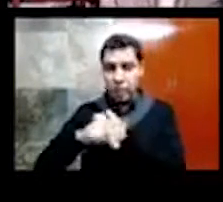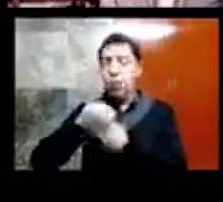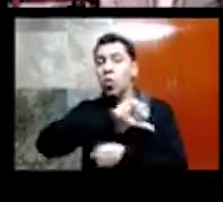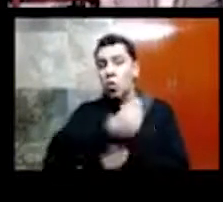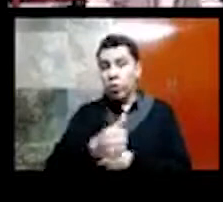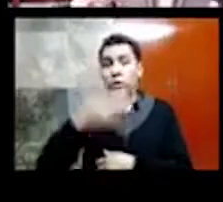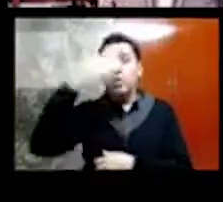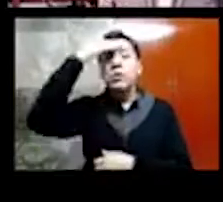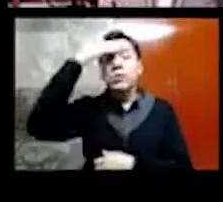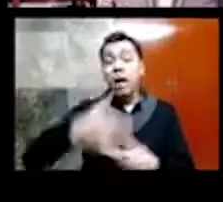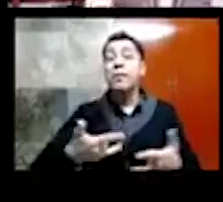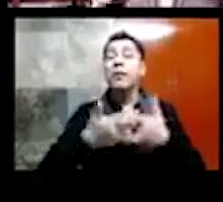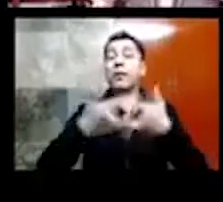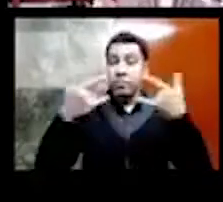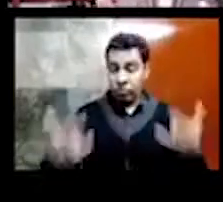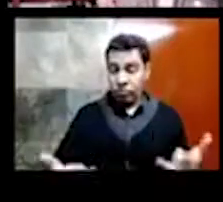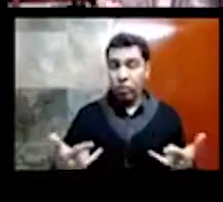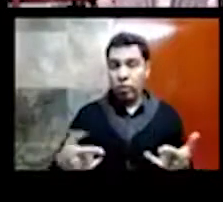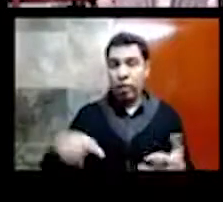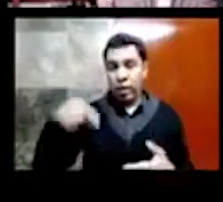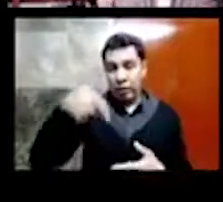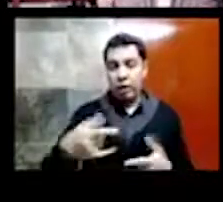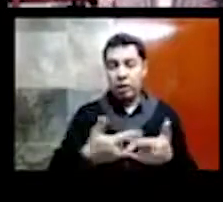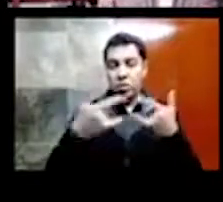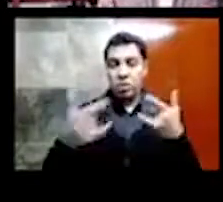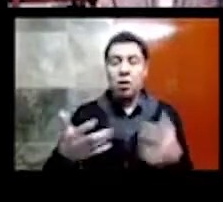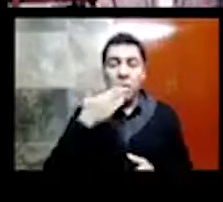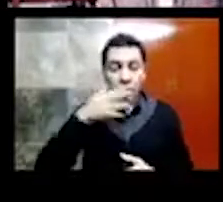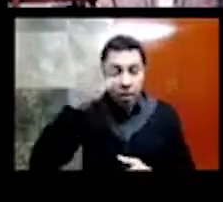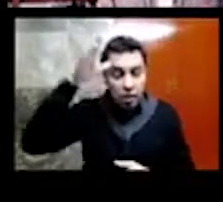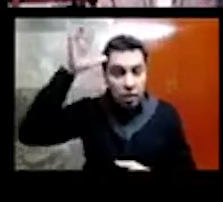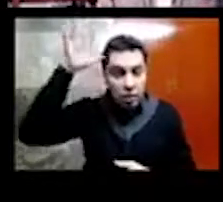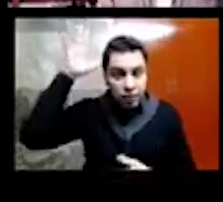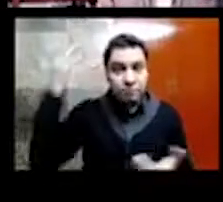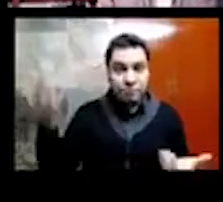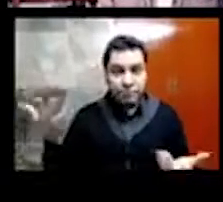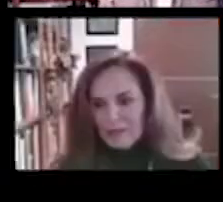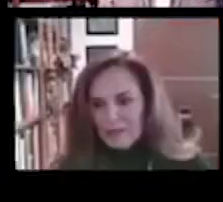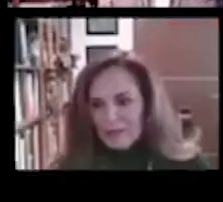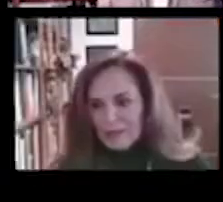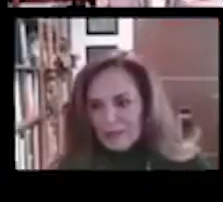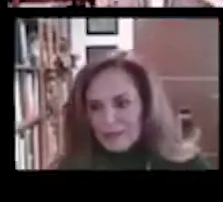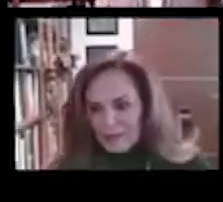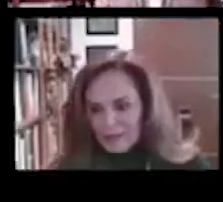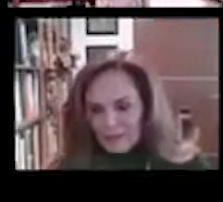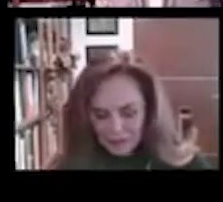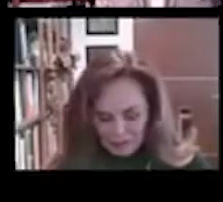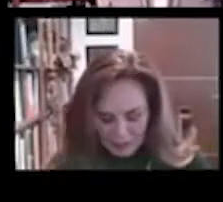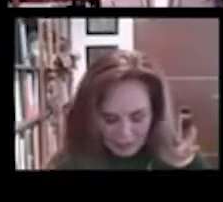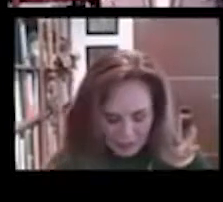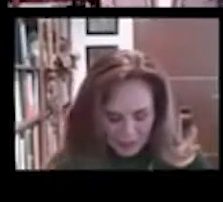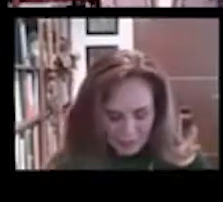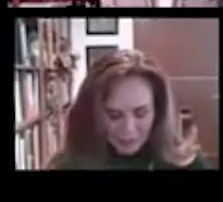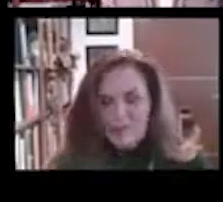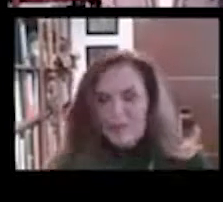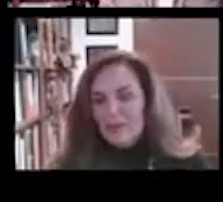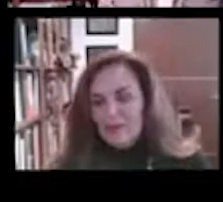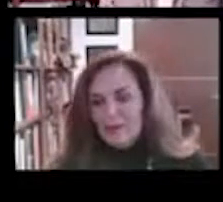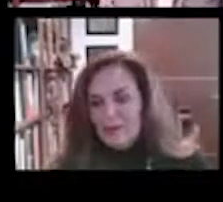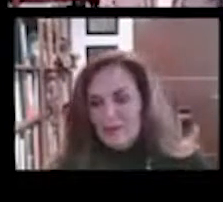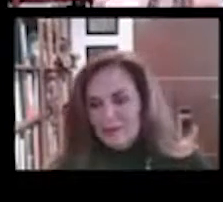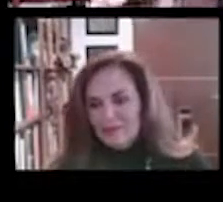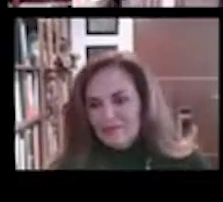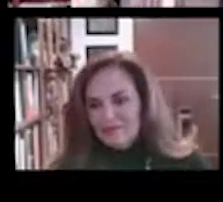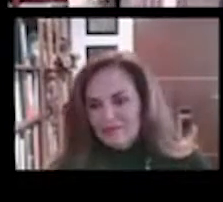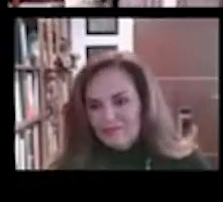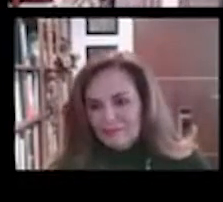Yucatán, marítima o por vía terrestre, tiene que ver con este momento, tiene que ver con